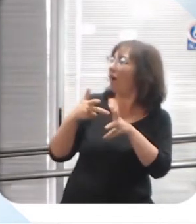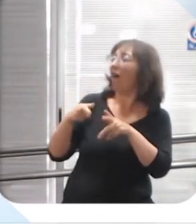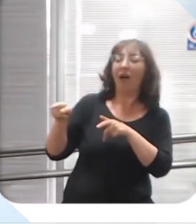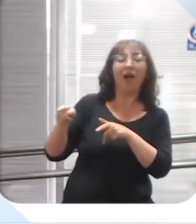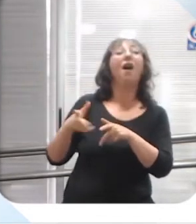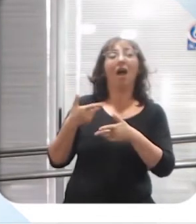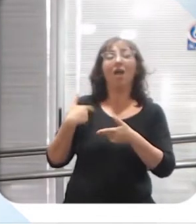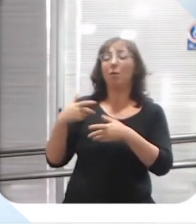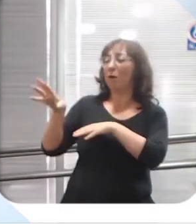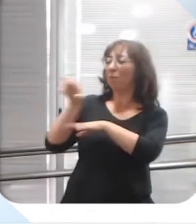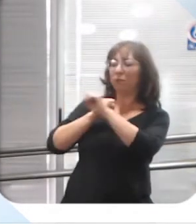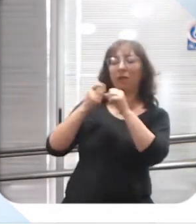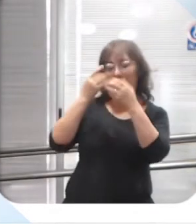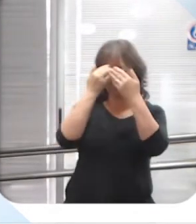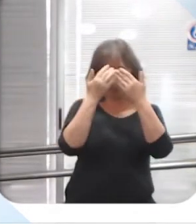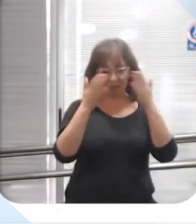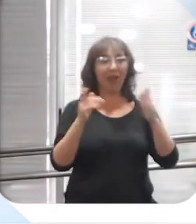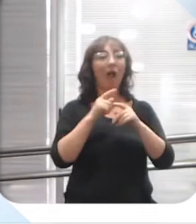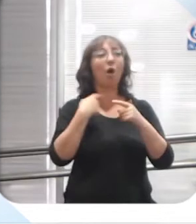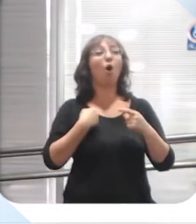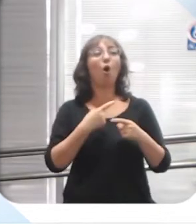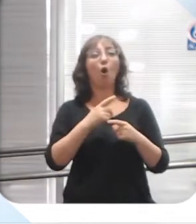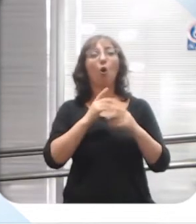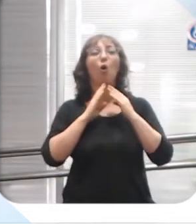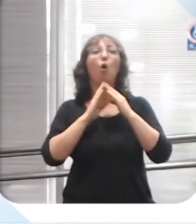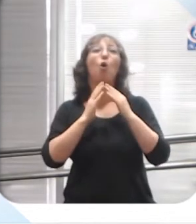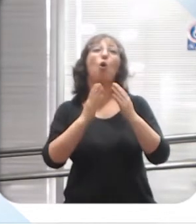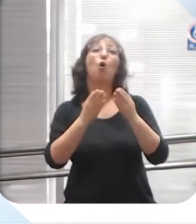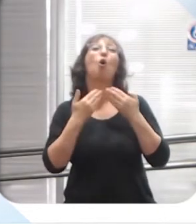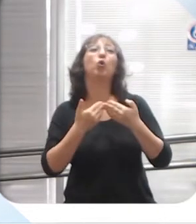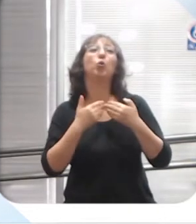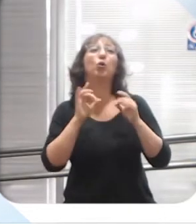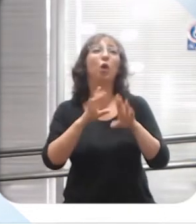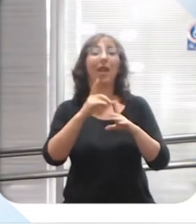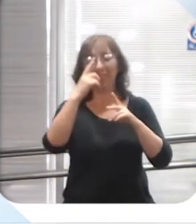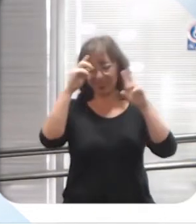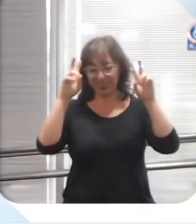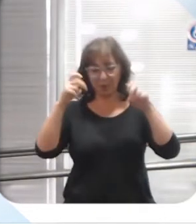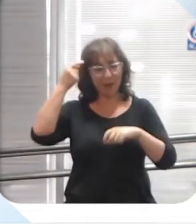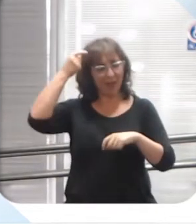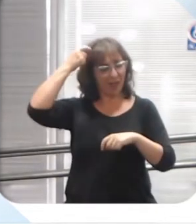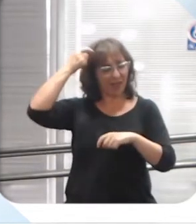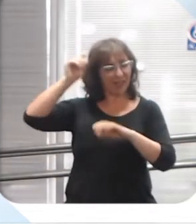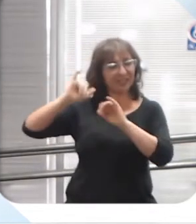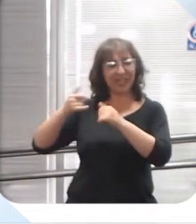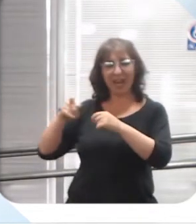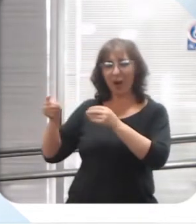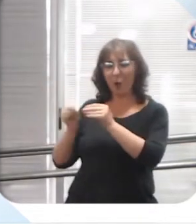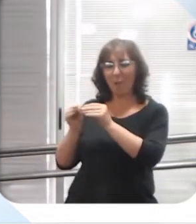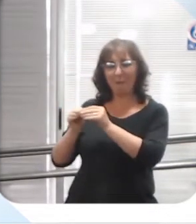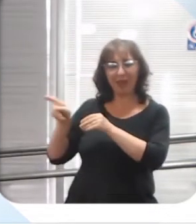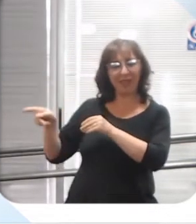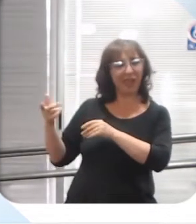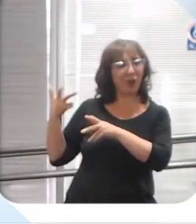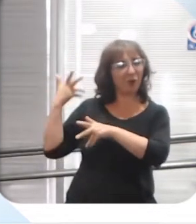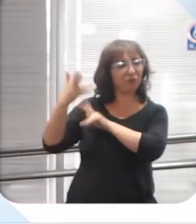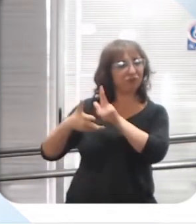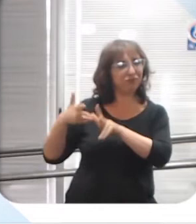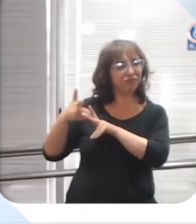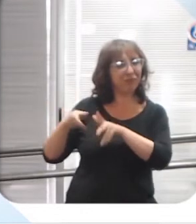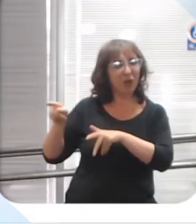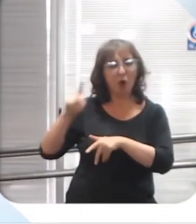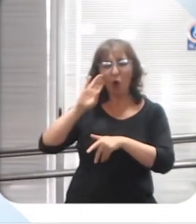cambia la perspectiva y que después cuando tenemos que hacer una consulta solos por otra temática, nos queda en la cabeza